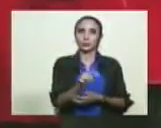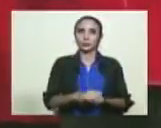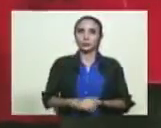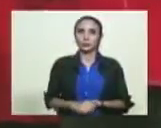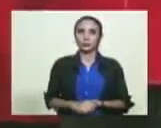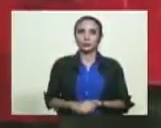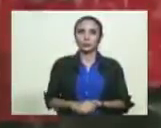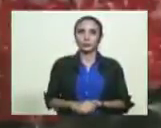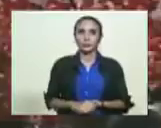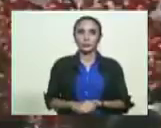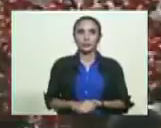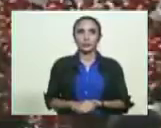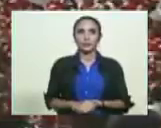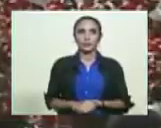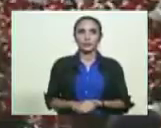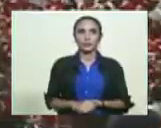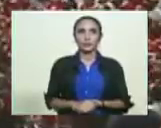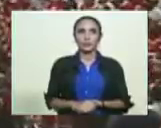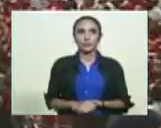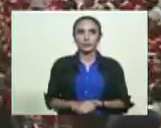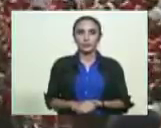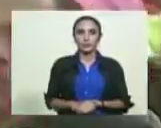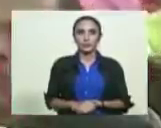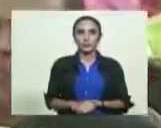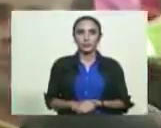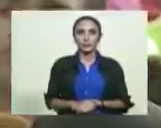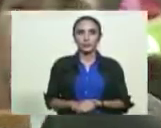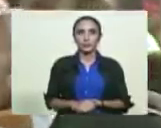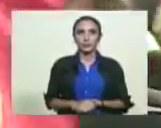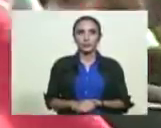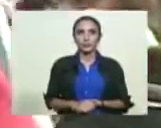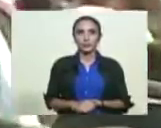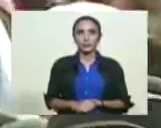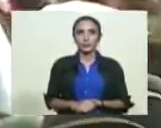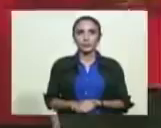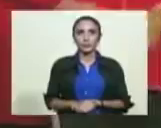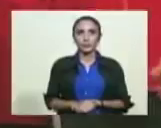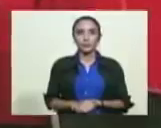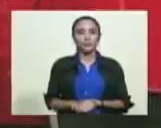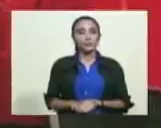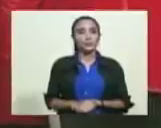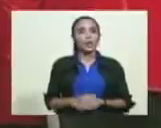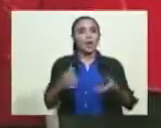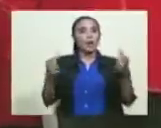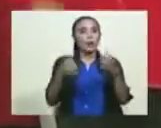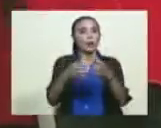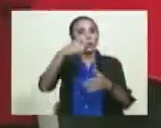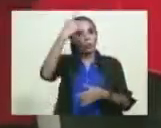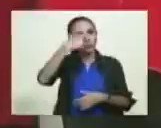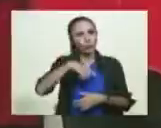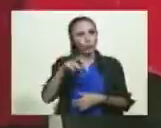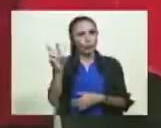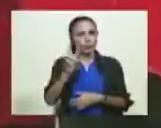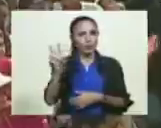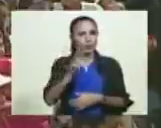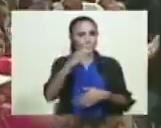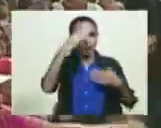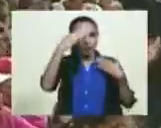de Venezuela, al PSUV, al movimiento Somos Venezuela.